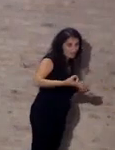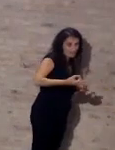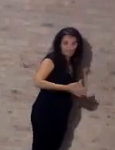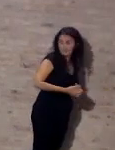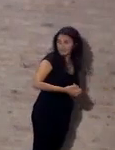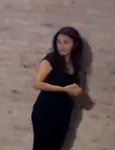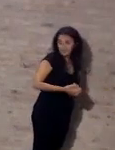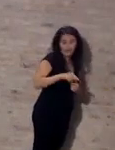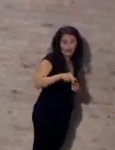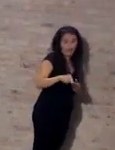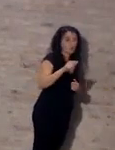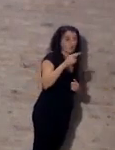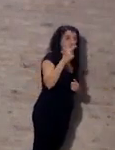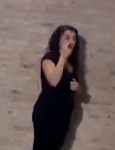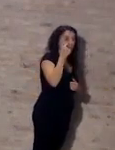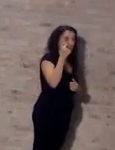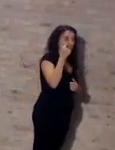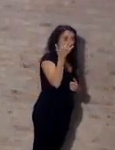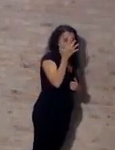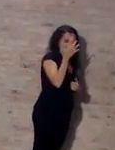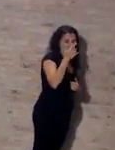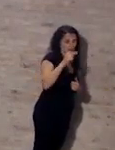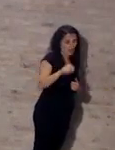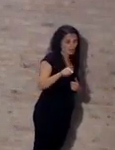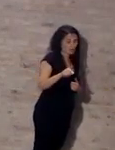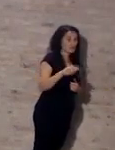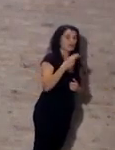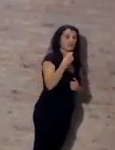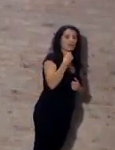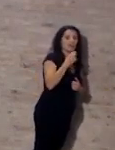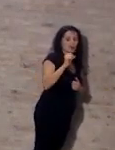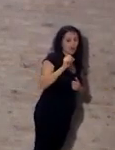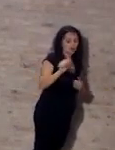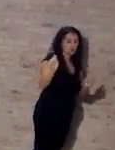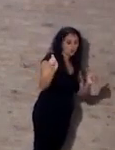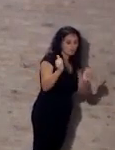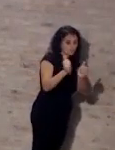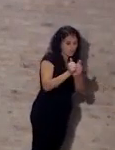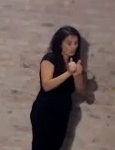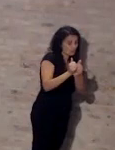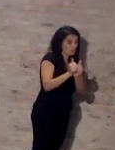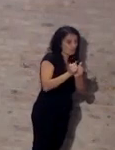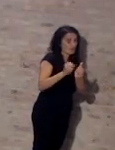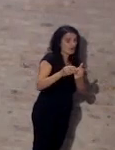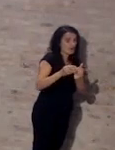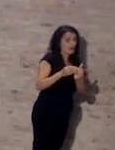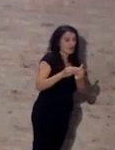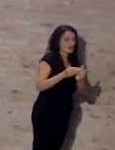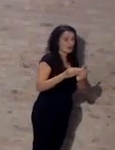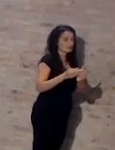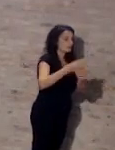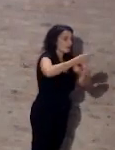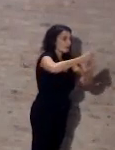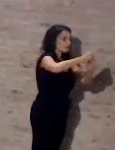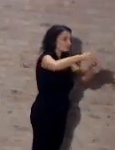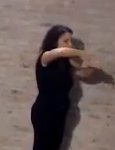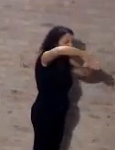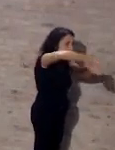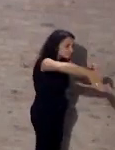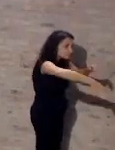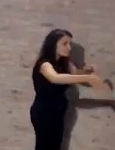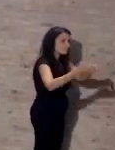así y y y a este chico me dice yo tengo que viajar con mi hijo para que mi hijo me baje la